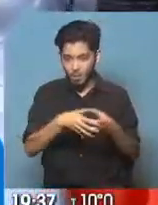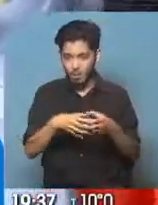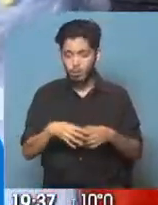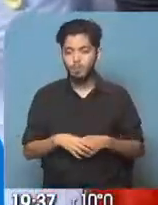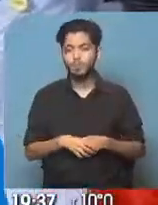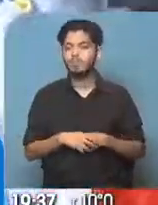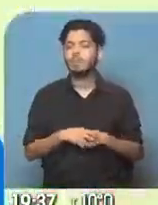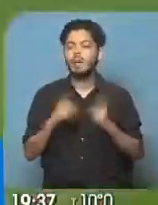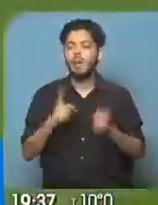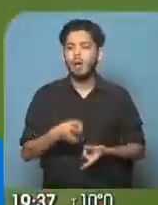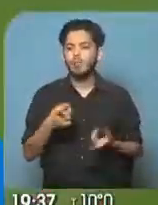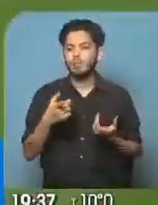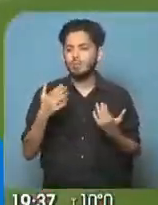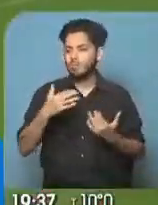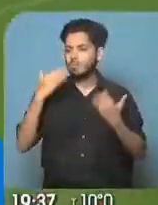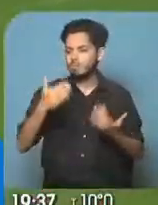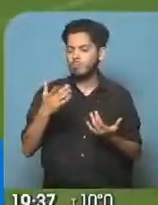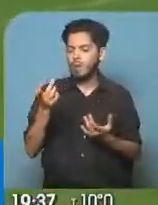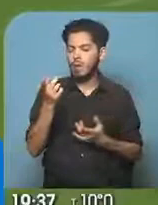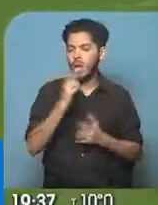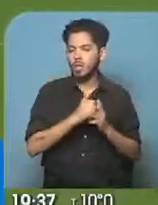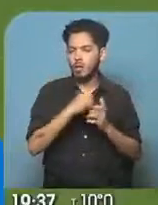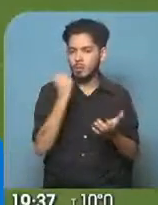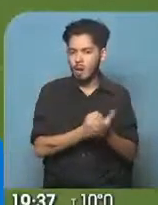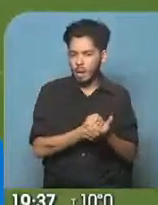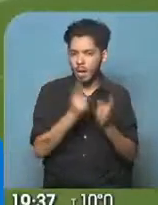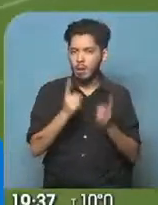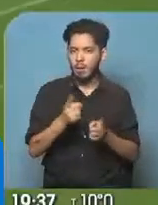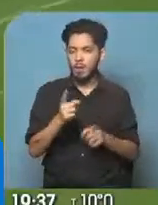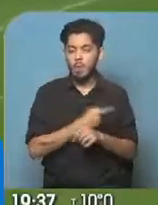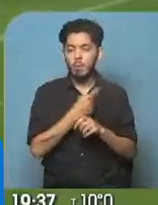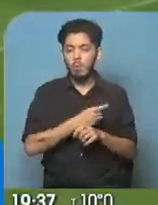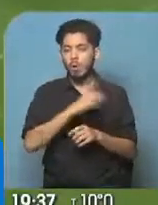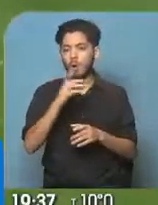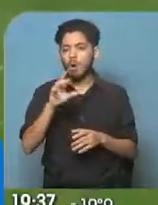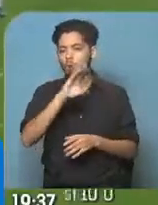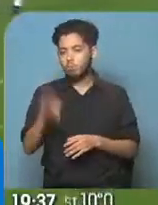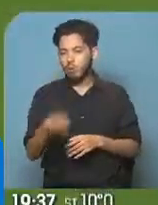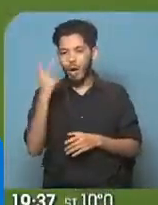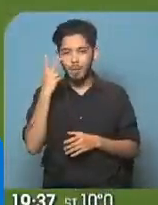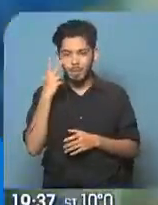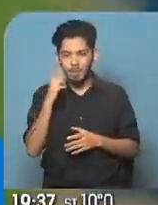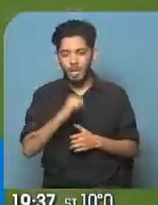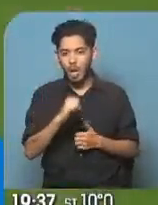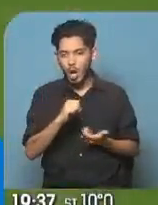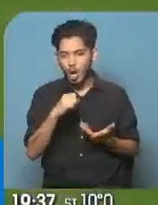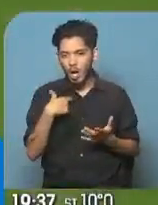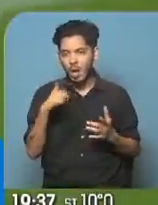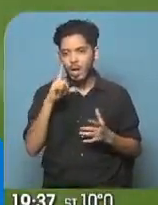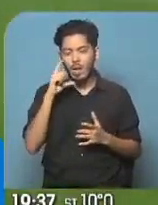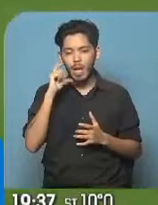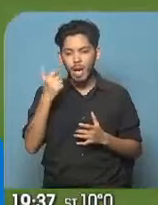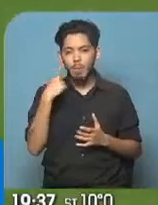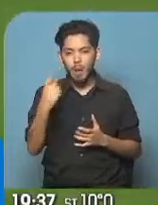superando a históricos que han vestido esa camiseta, pero no ha podido superar, por ejemplo, a Lionel Messi, marcando goles en la Liga Española. Se ha